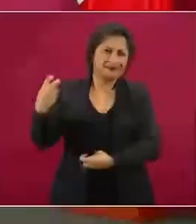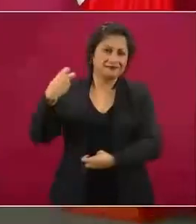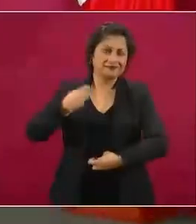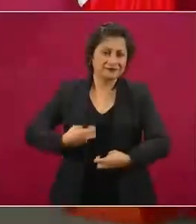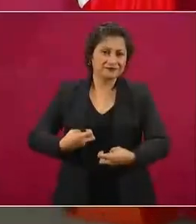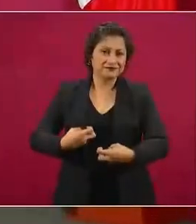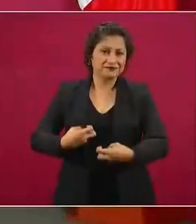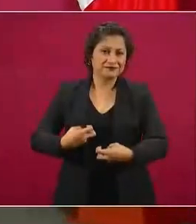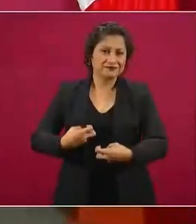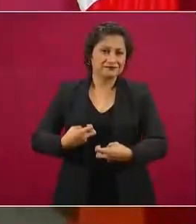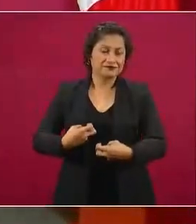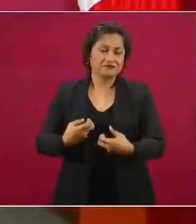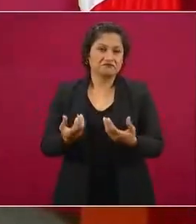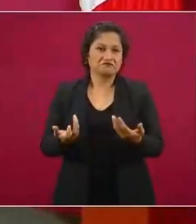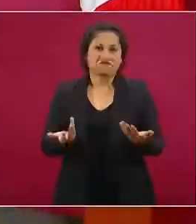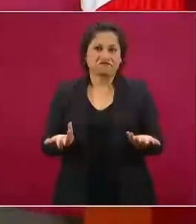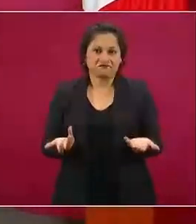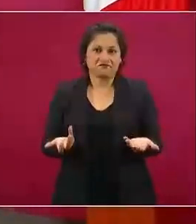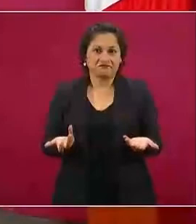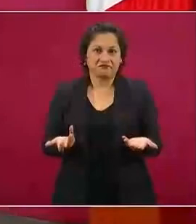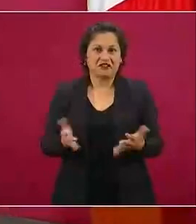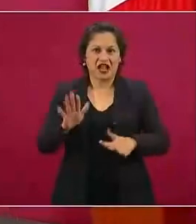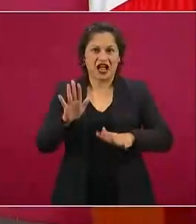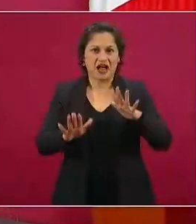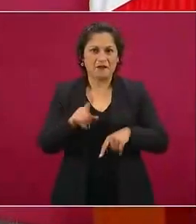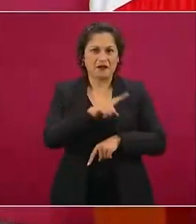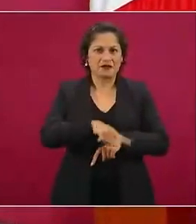llega a confundir,